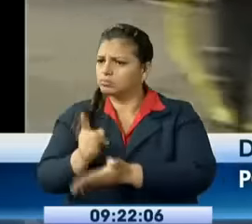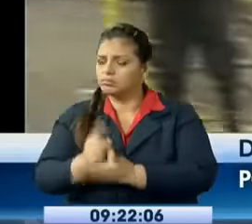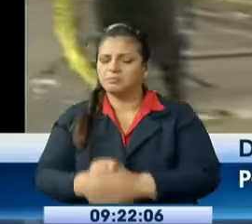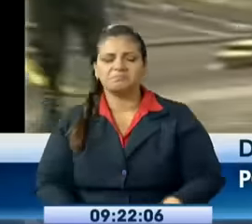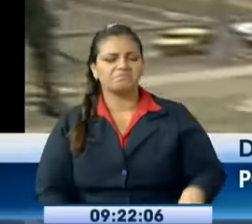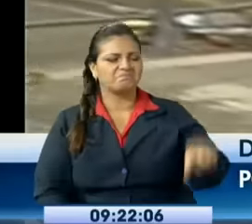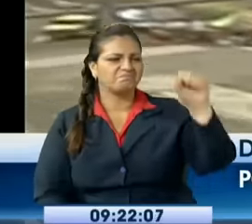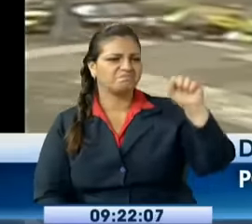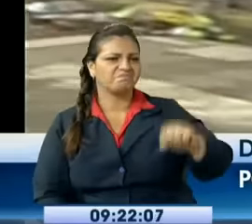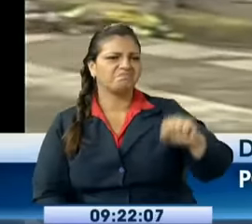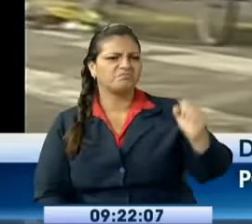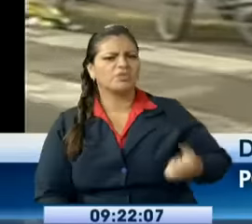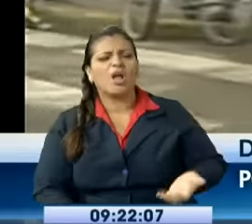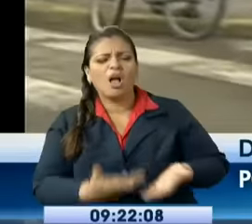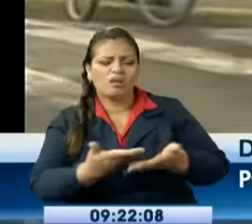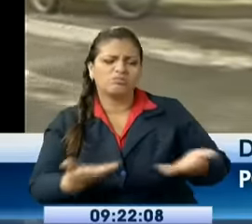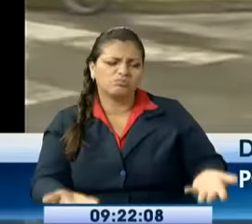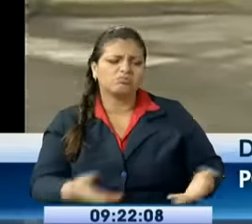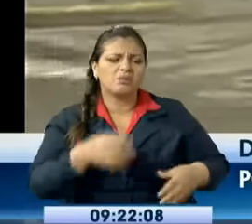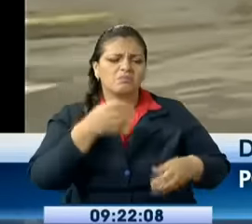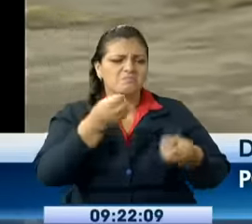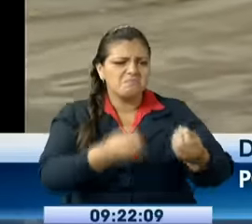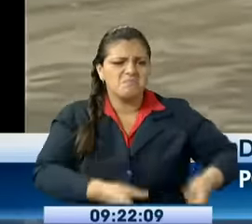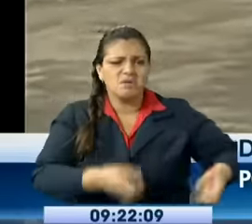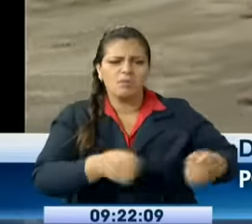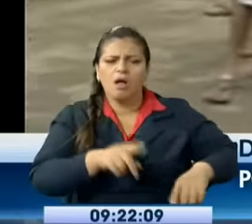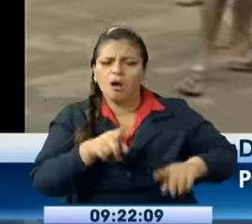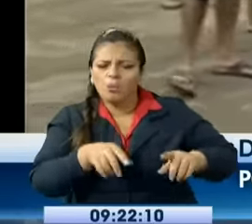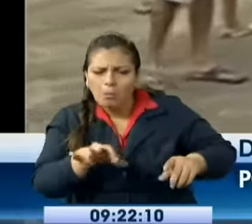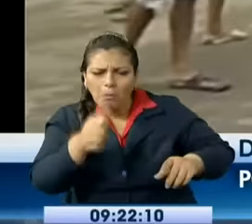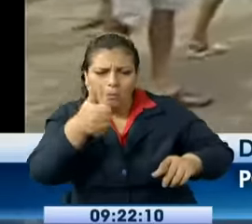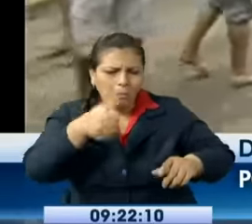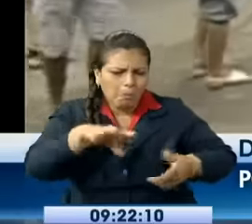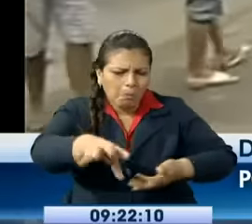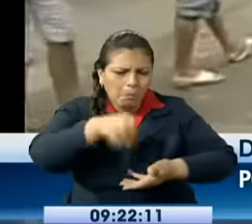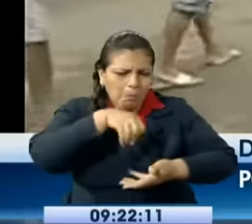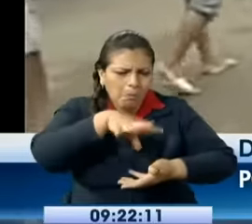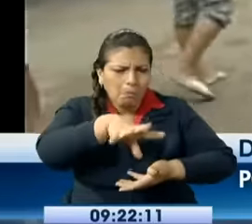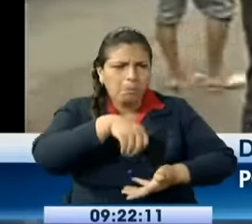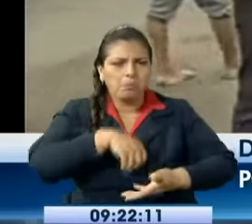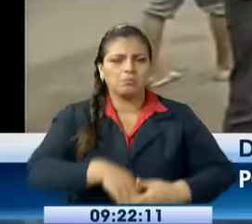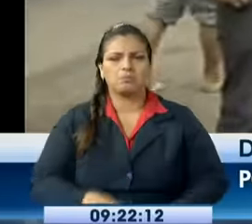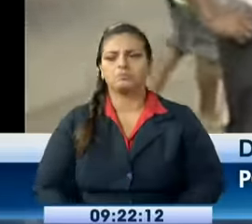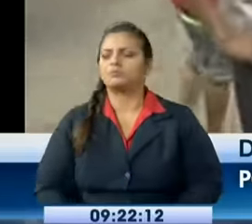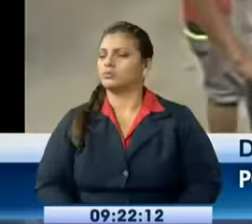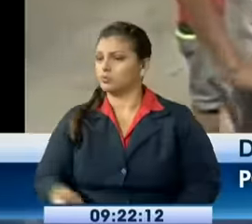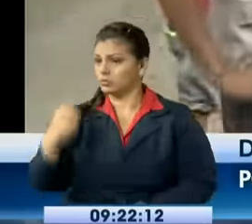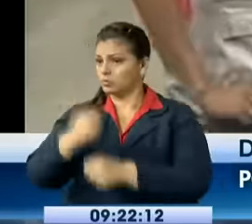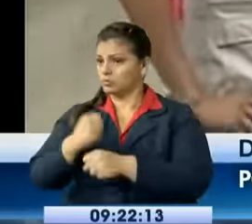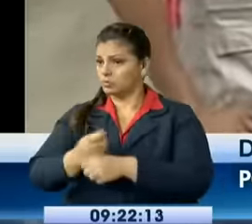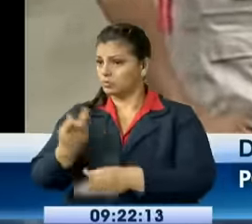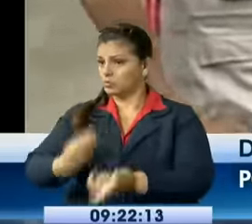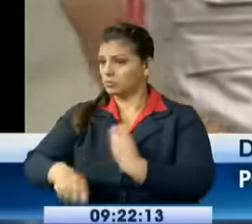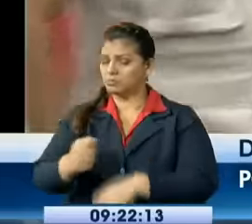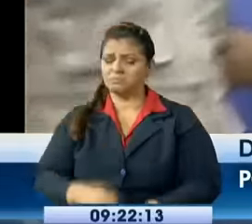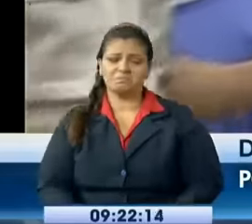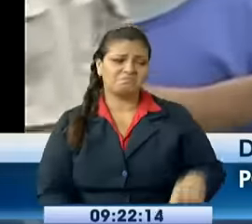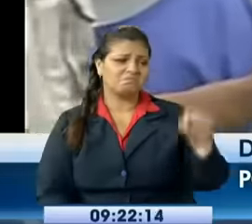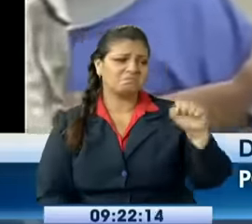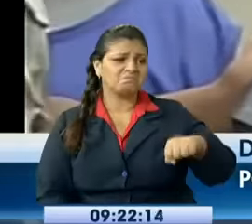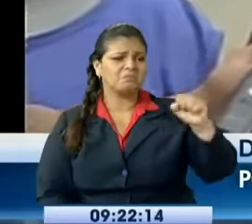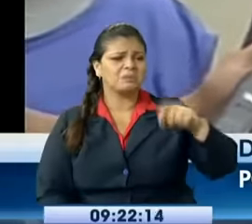se ha perdido, pero igual seguimos adelante, compañero. ¿Usted también es comerciante? ¿No? Sí, soy comerciante, no sabemos a dónde trabajar. La